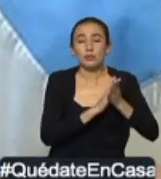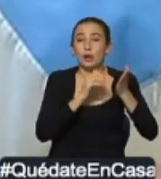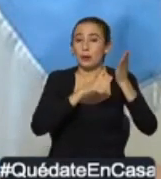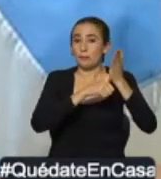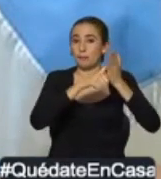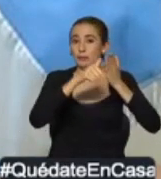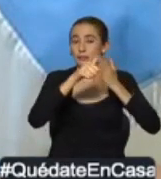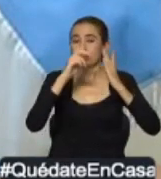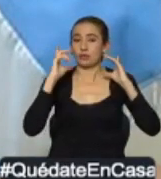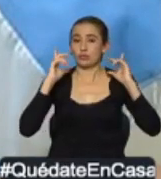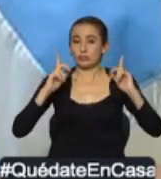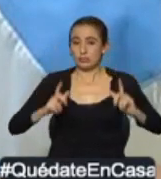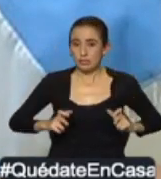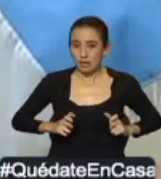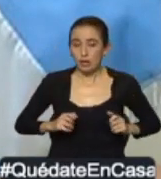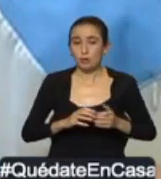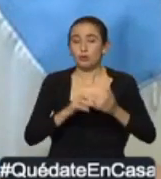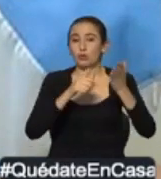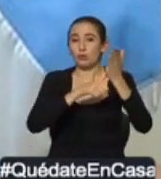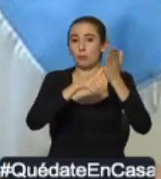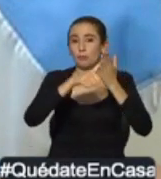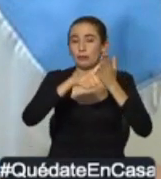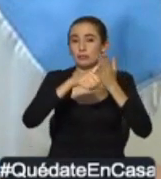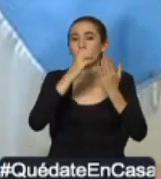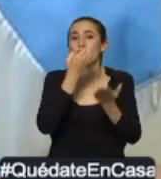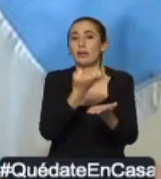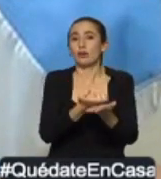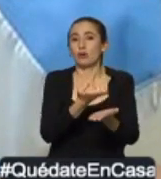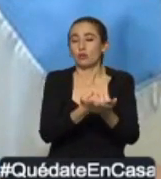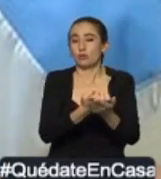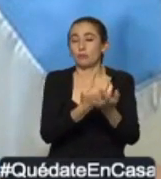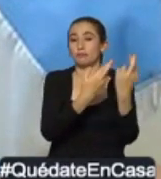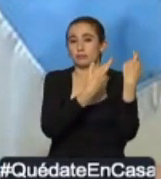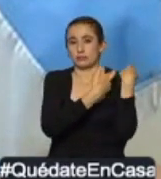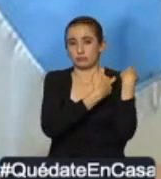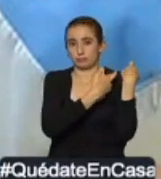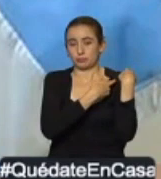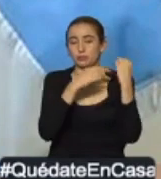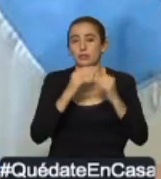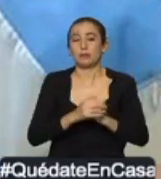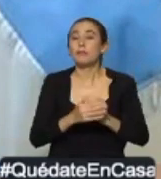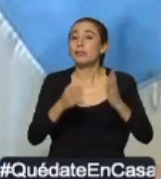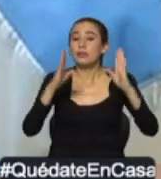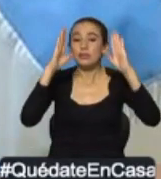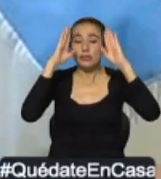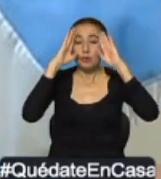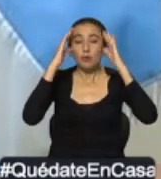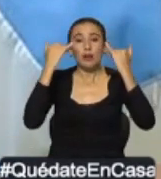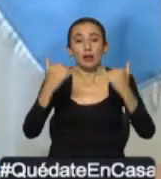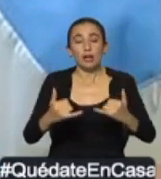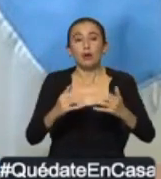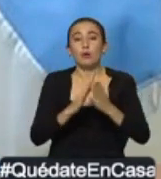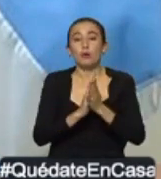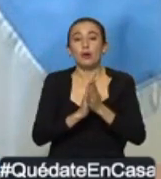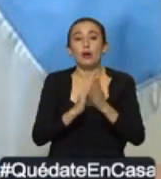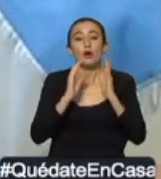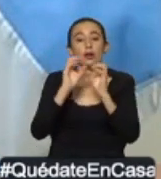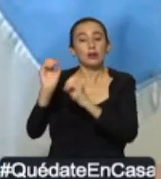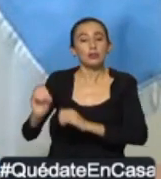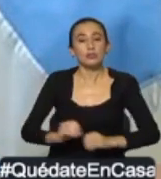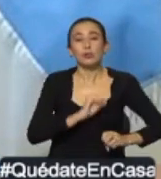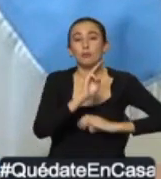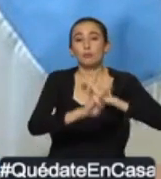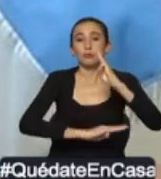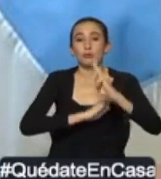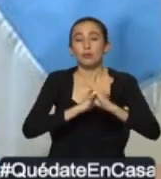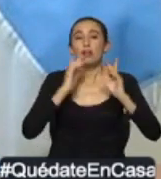salud pública y el ministerio de economía y finanzas con la asistencia técnica de la organización mundial de la salud y la organización